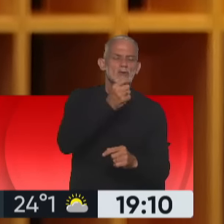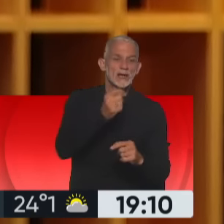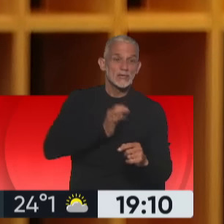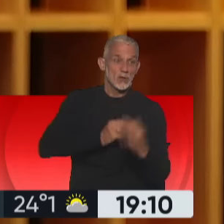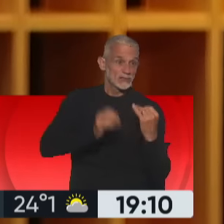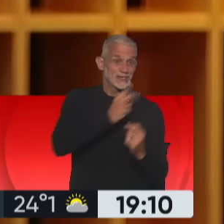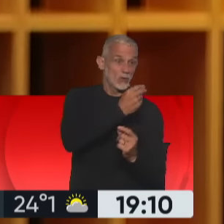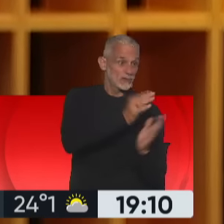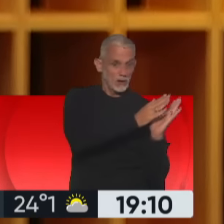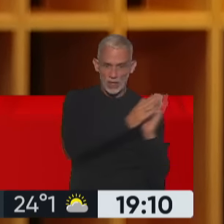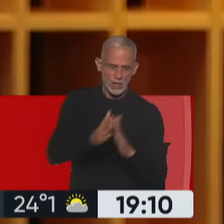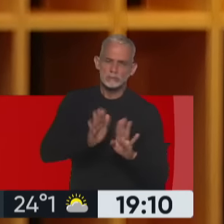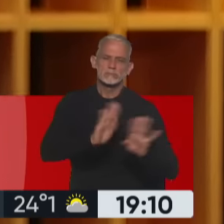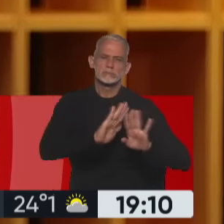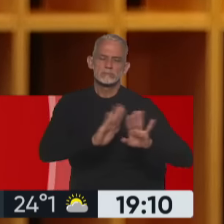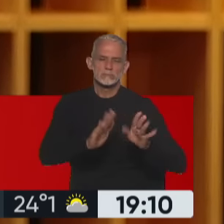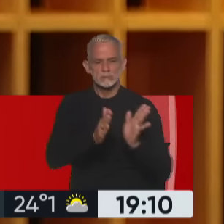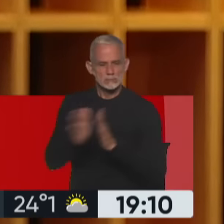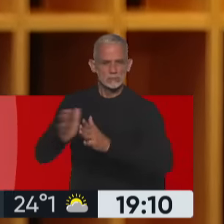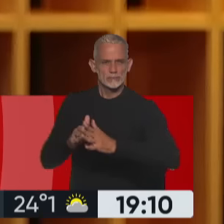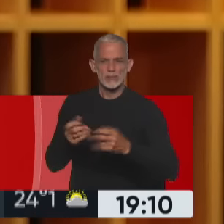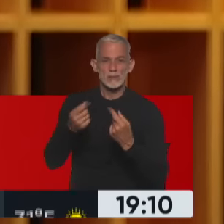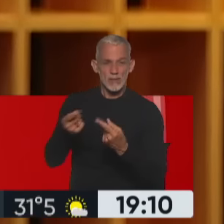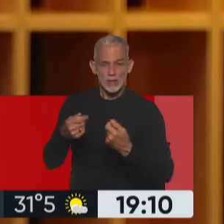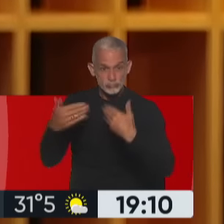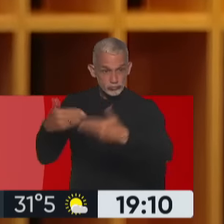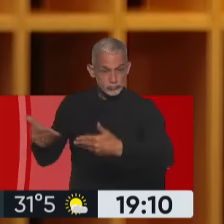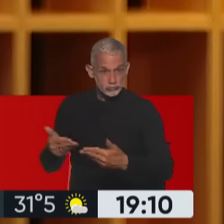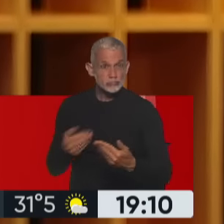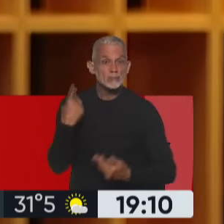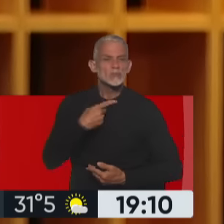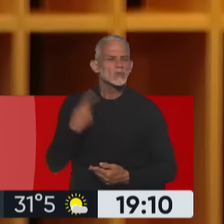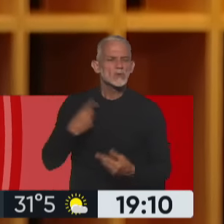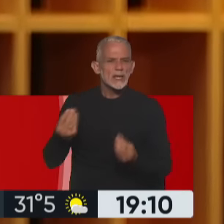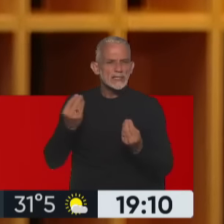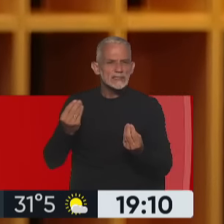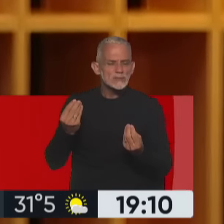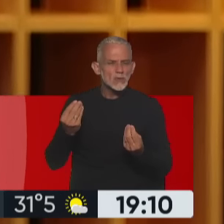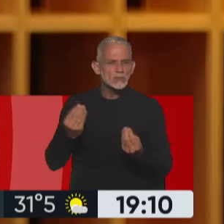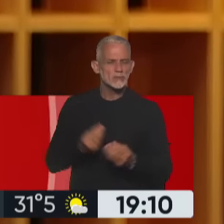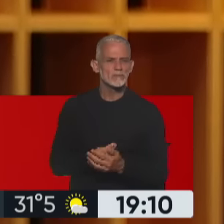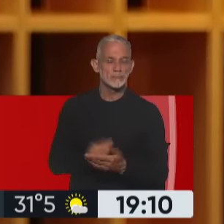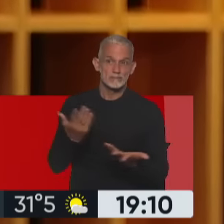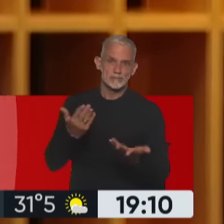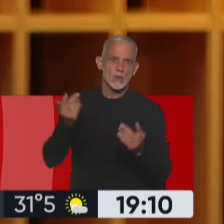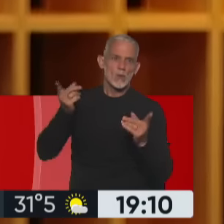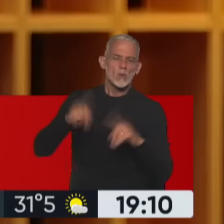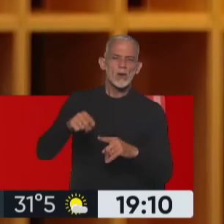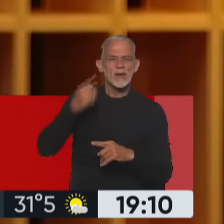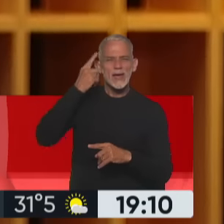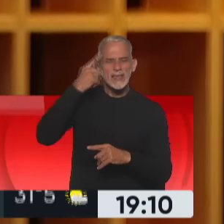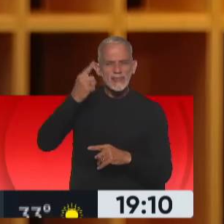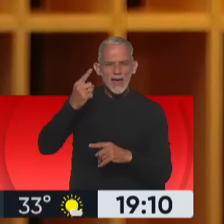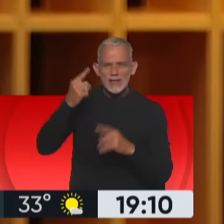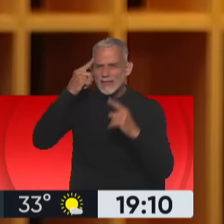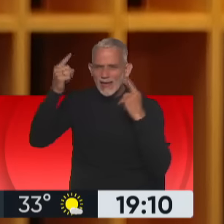XXI. Para seguir llevando adelante todo esto, lo que hicimos fue nada más y nada menos que volver a abrazar las ideas